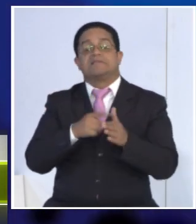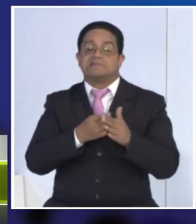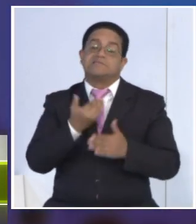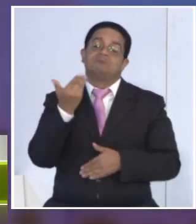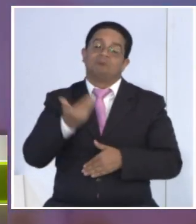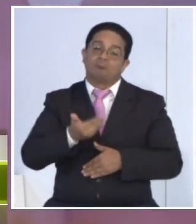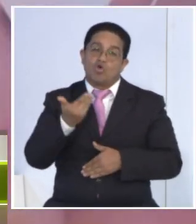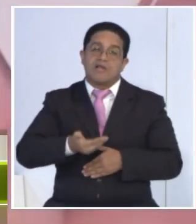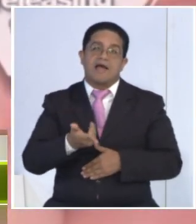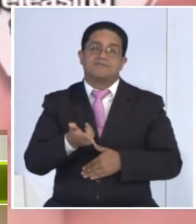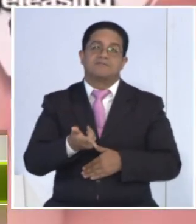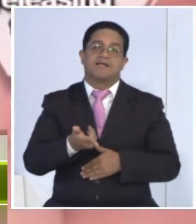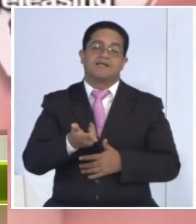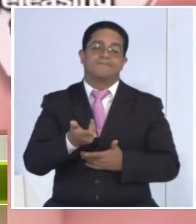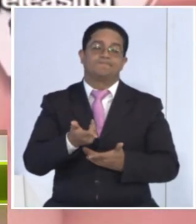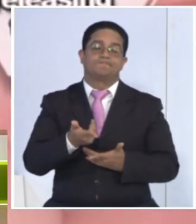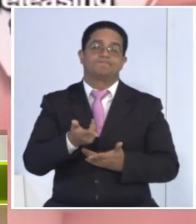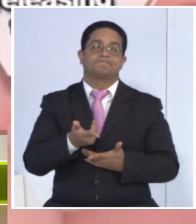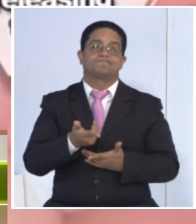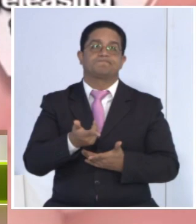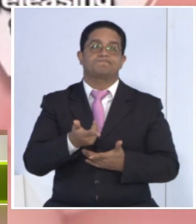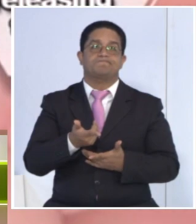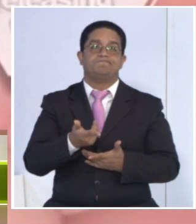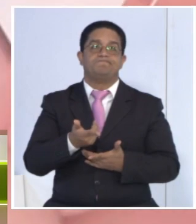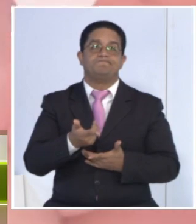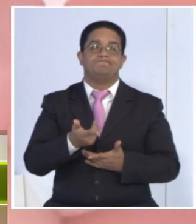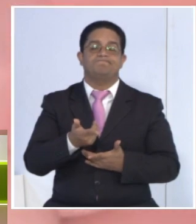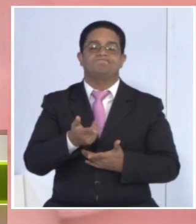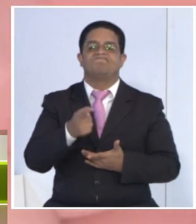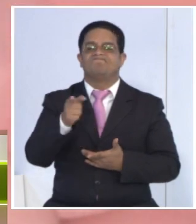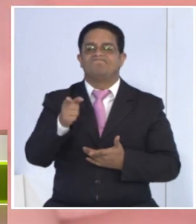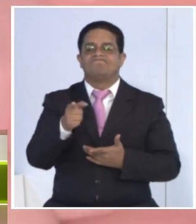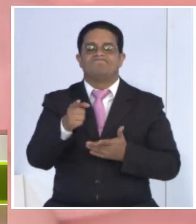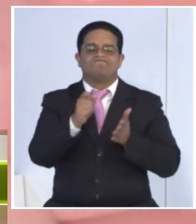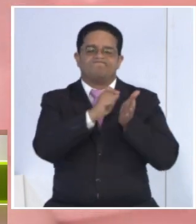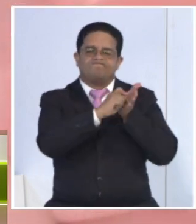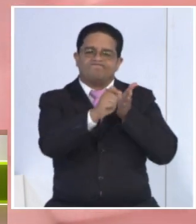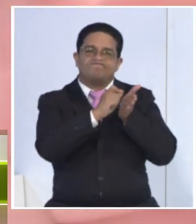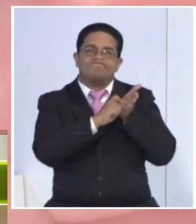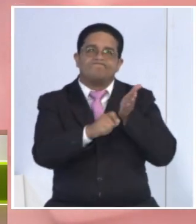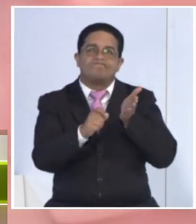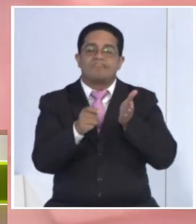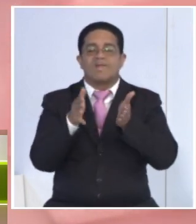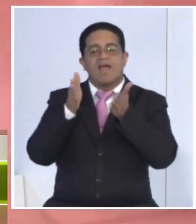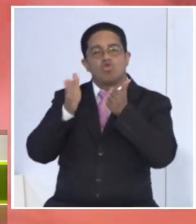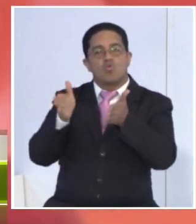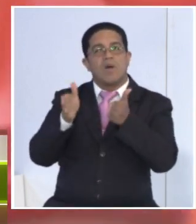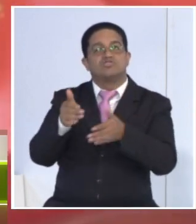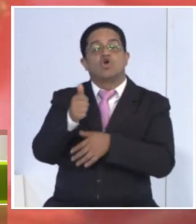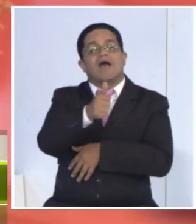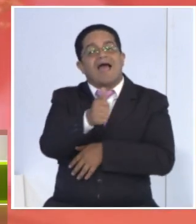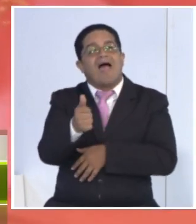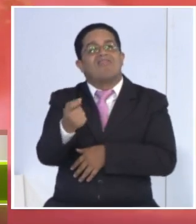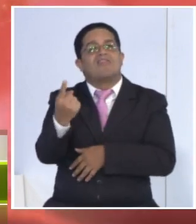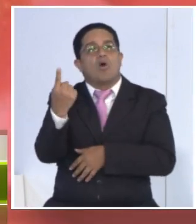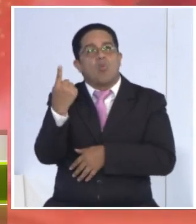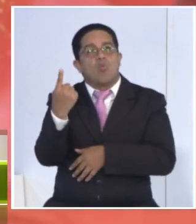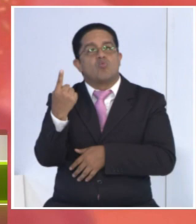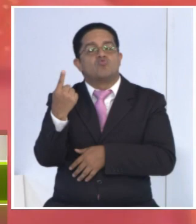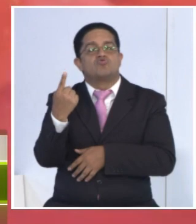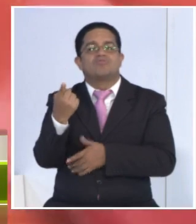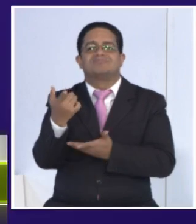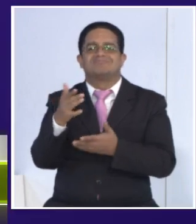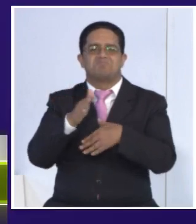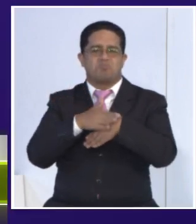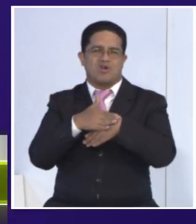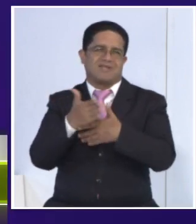hacer hincapié en todos esos instrucciones o educaciones nutricionales que hay a nivel de las redes, en